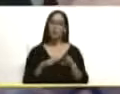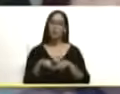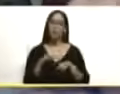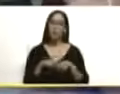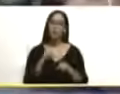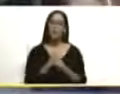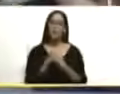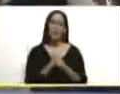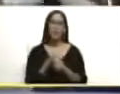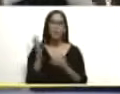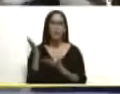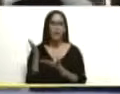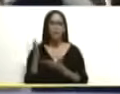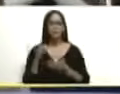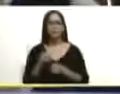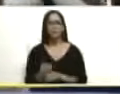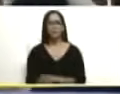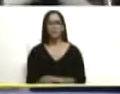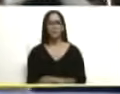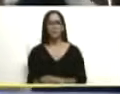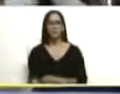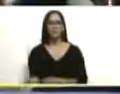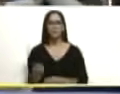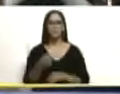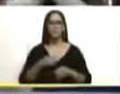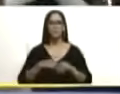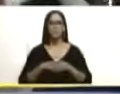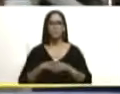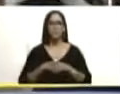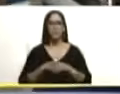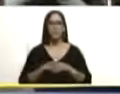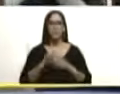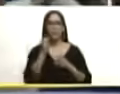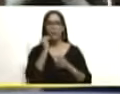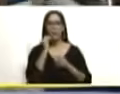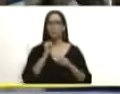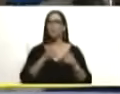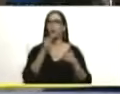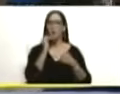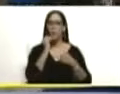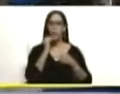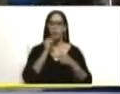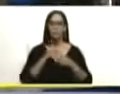trabajar para ellos, para ellas, para la juventud más joven,